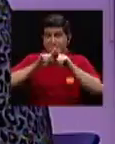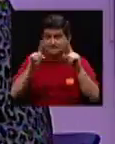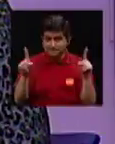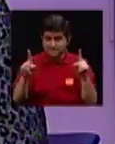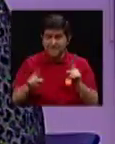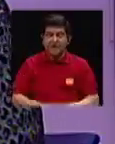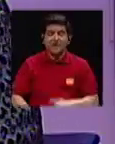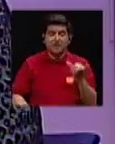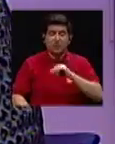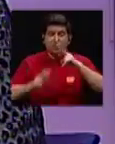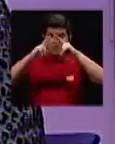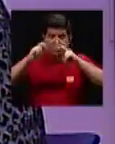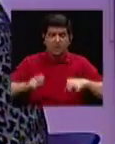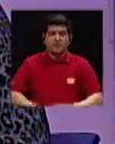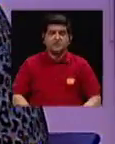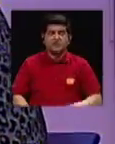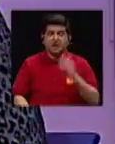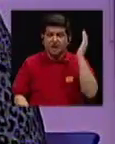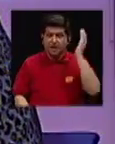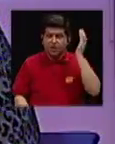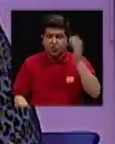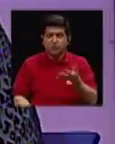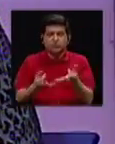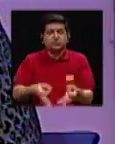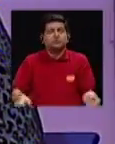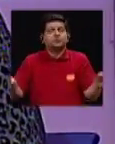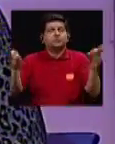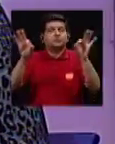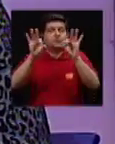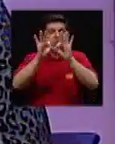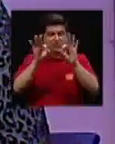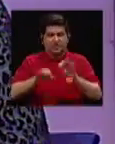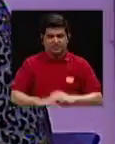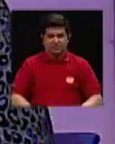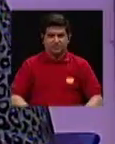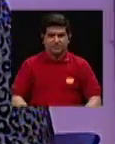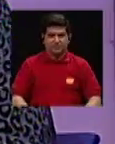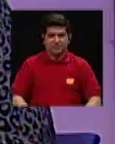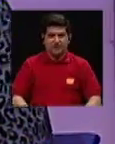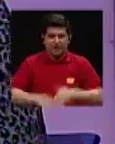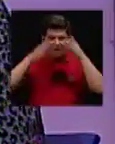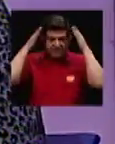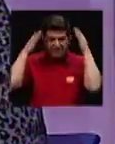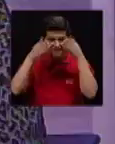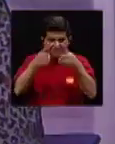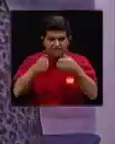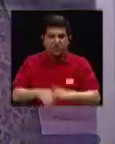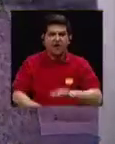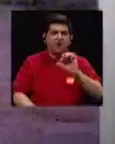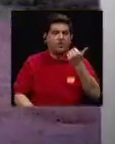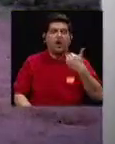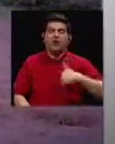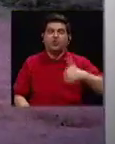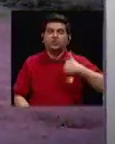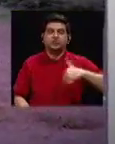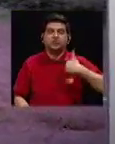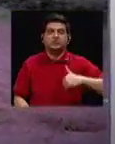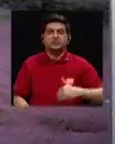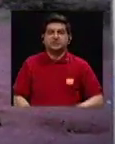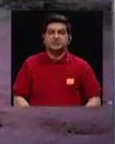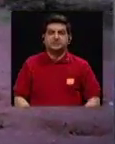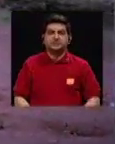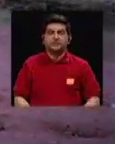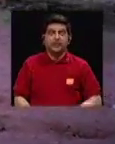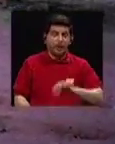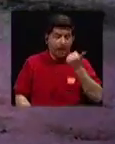víctima pero la tenemos que ver también que hay un discurso muy importante eh dirigido a los